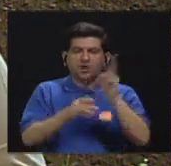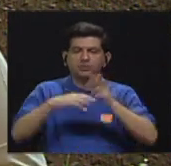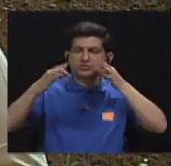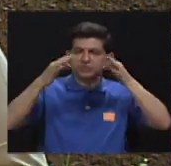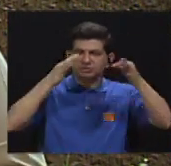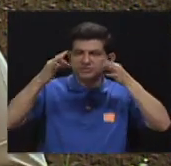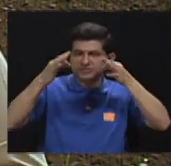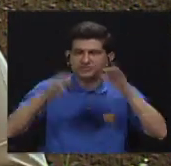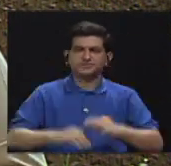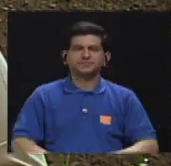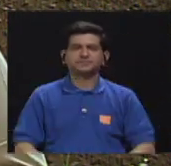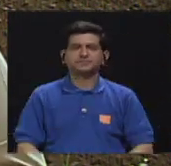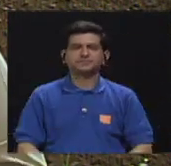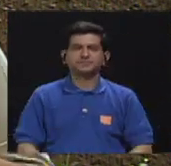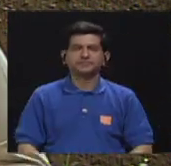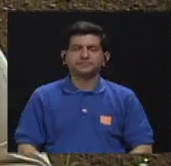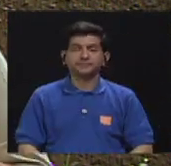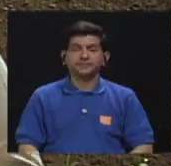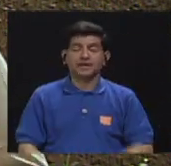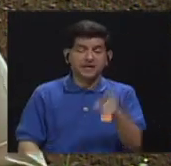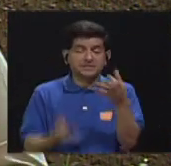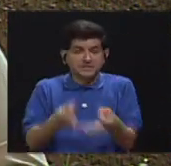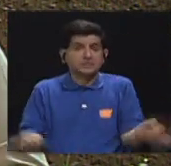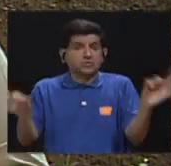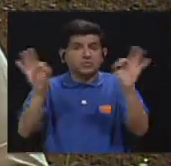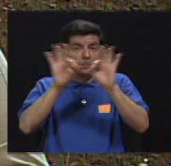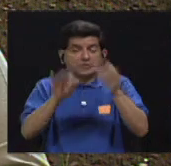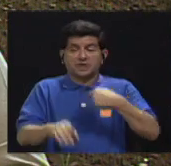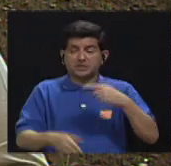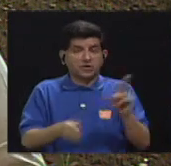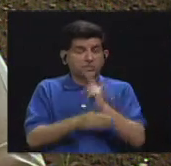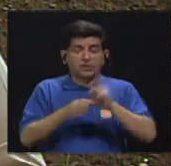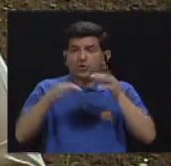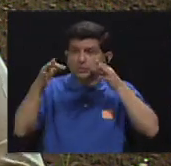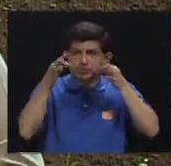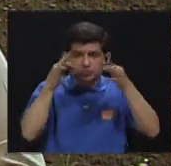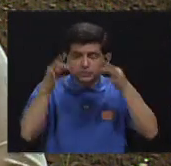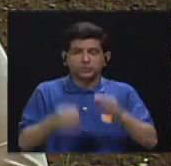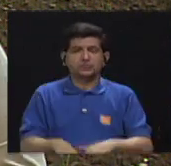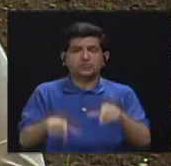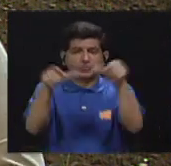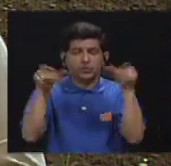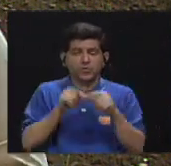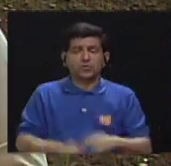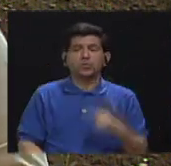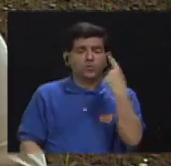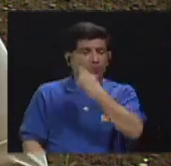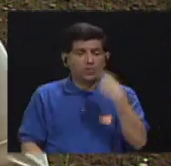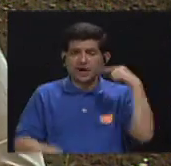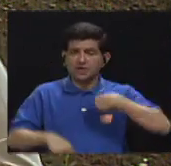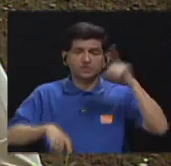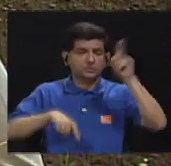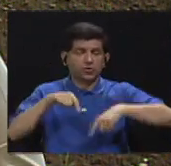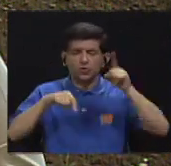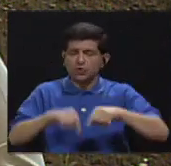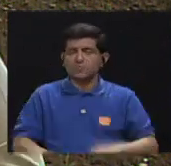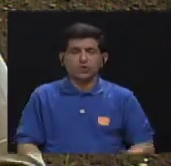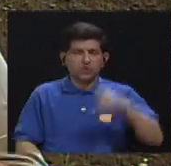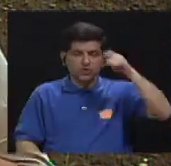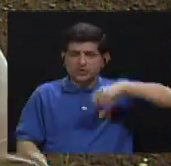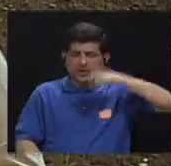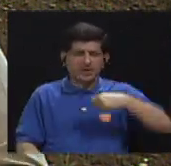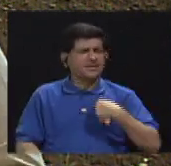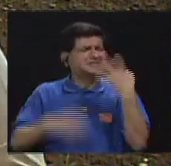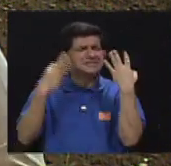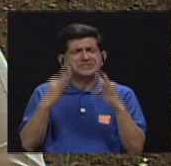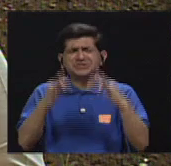dental. Es lo más importante, porque si yo no uso el hilo dental, hay zonas en la boca que yo no voy a poder cepillar, aunque